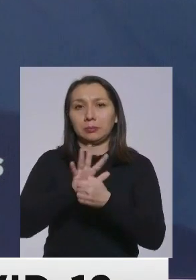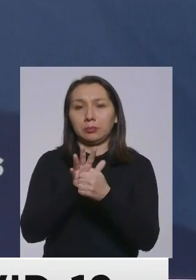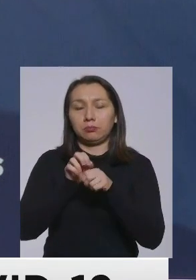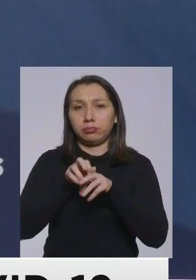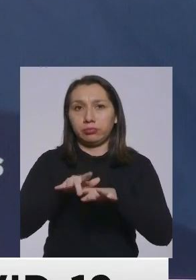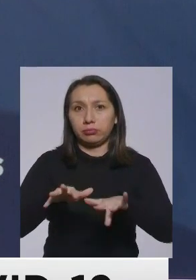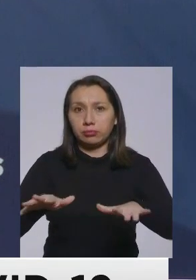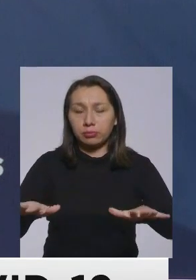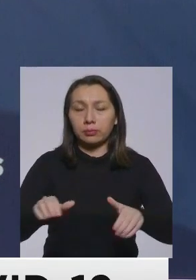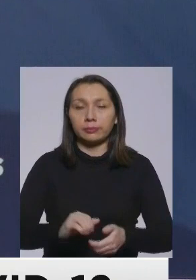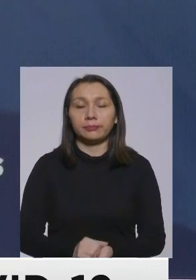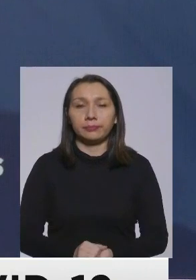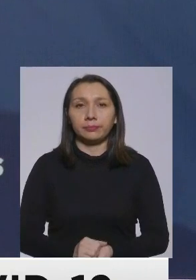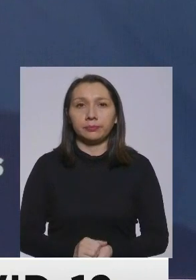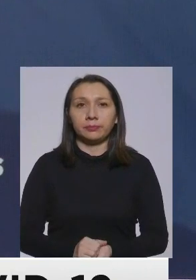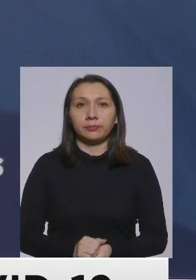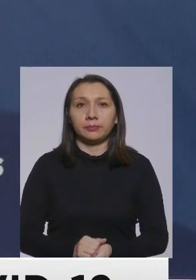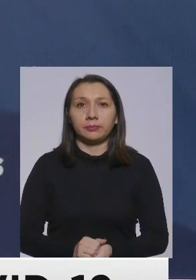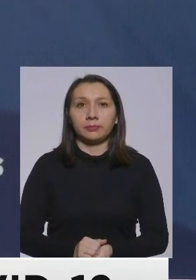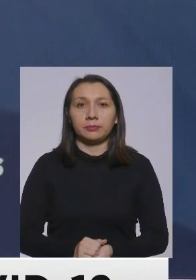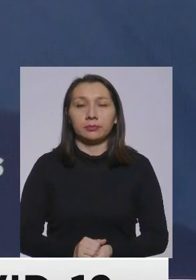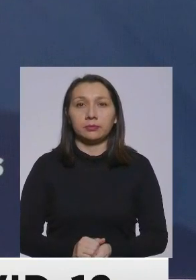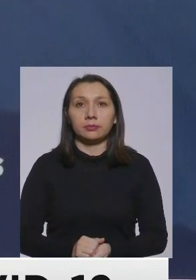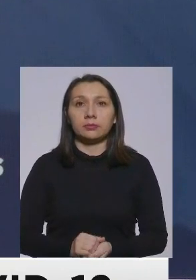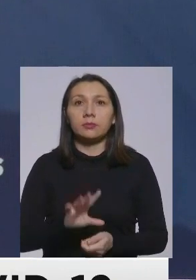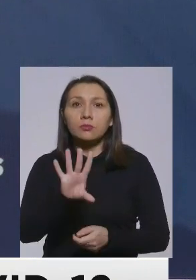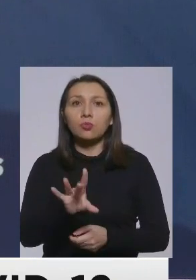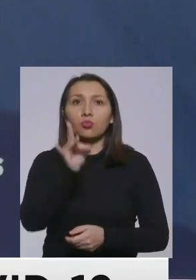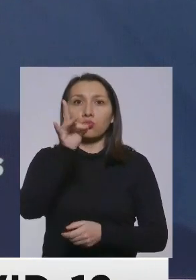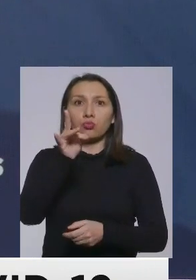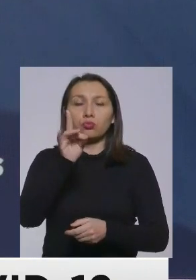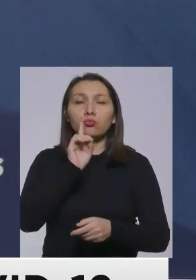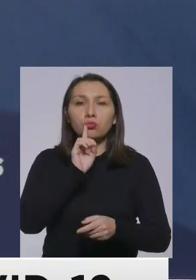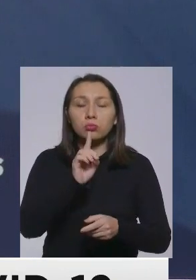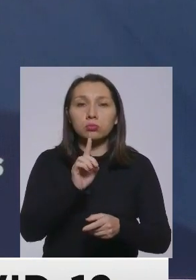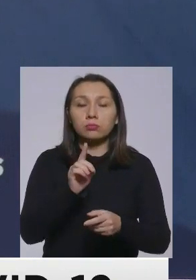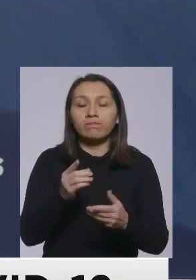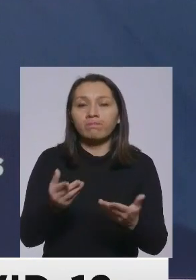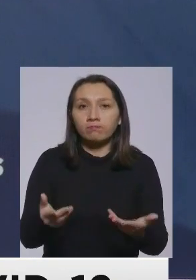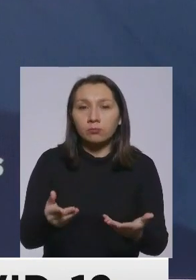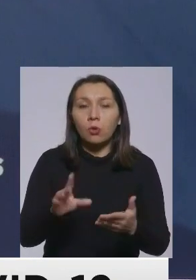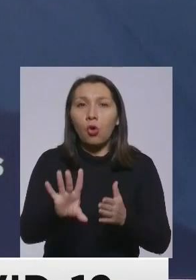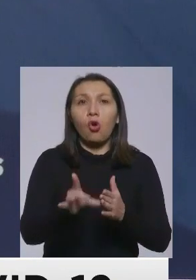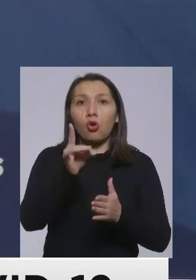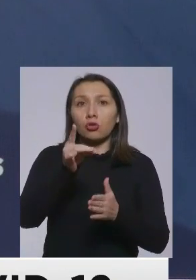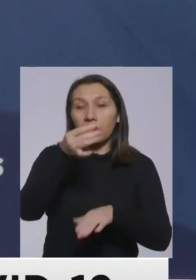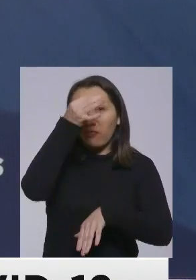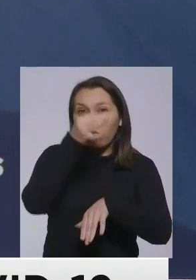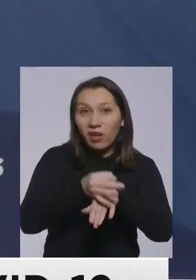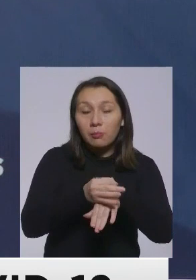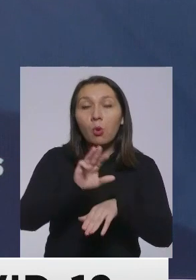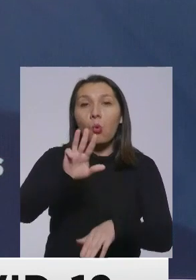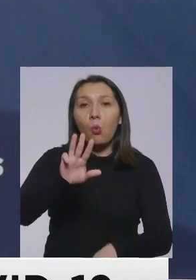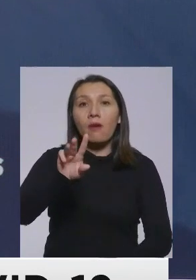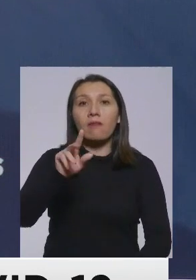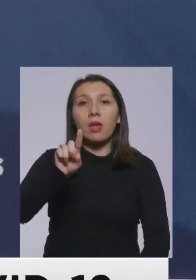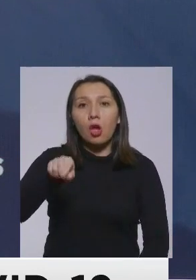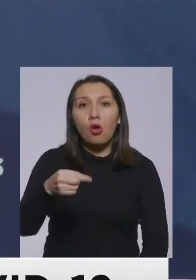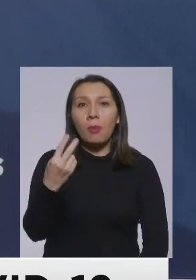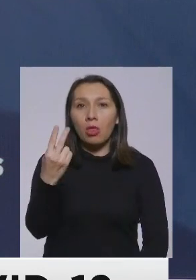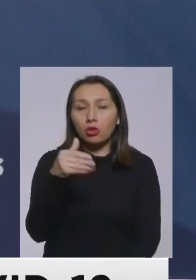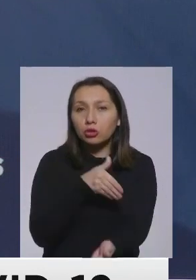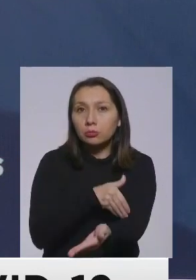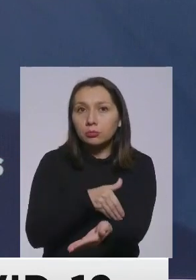por corona virus se detectan osea diagnostican 92 millones